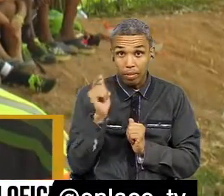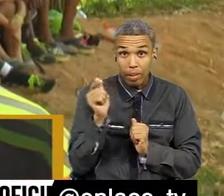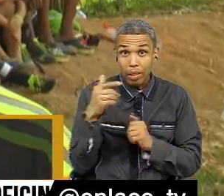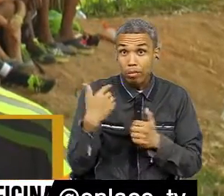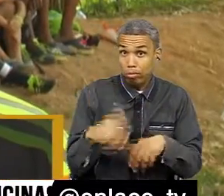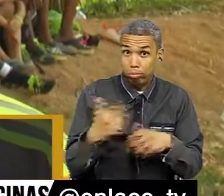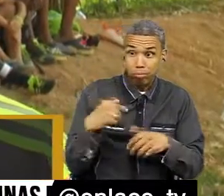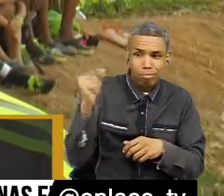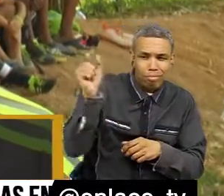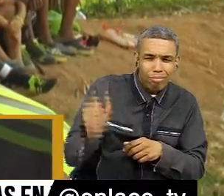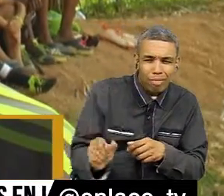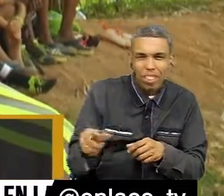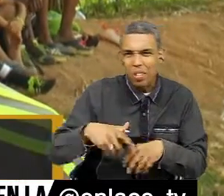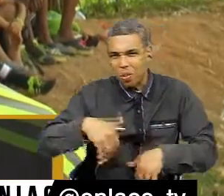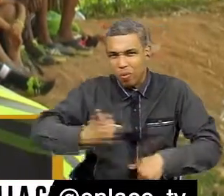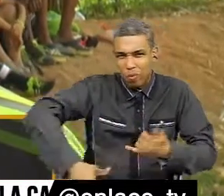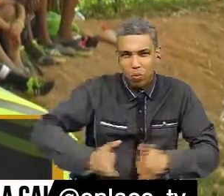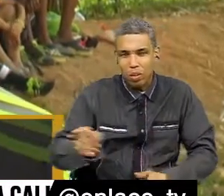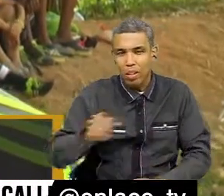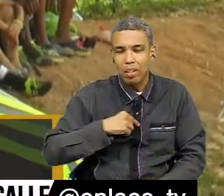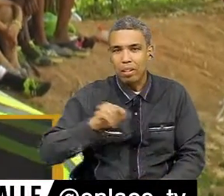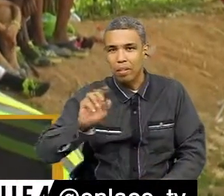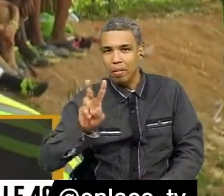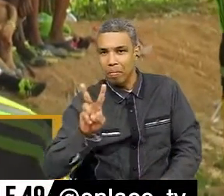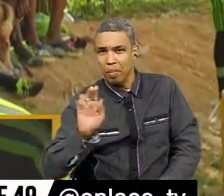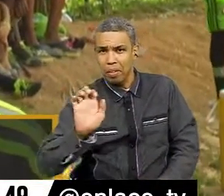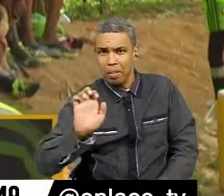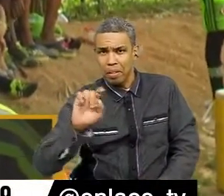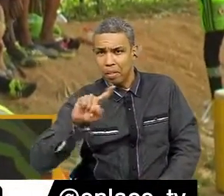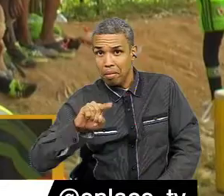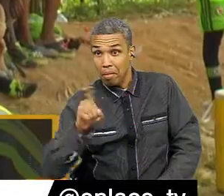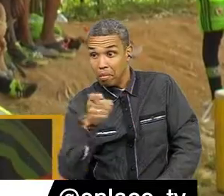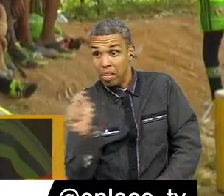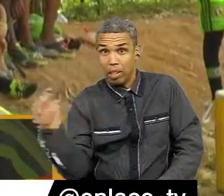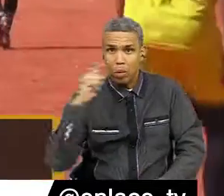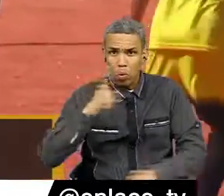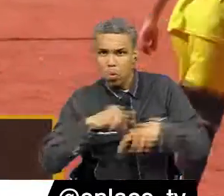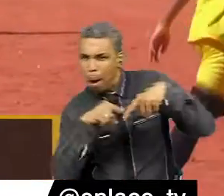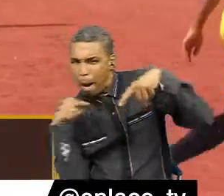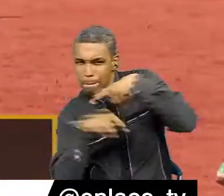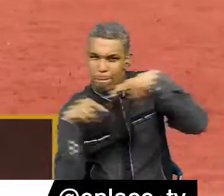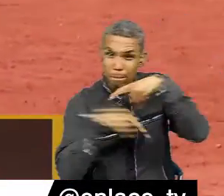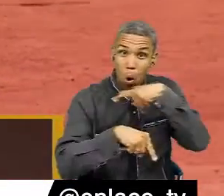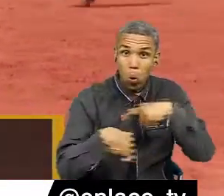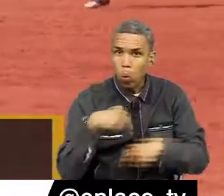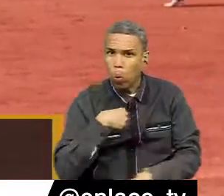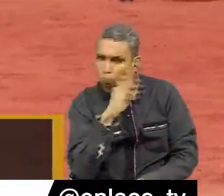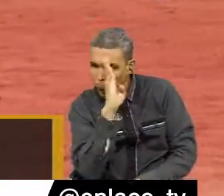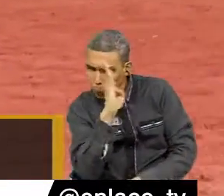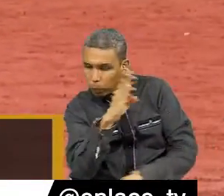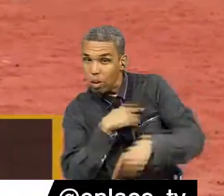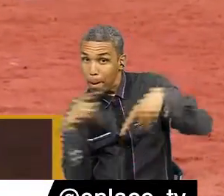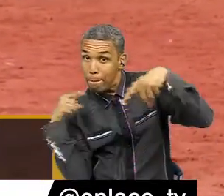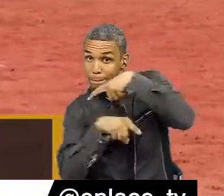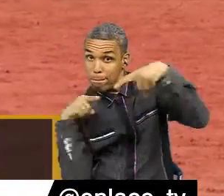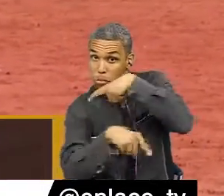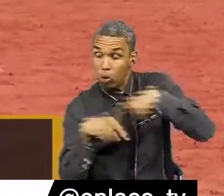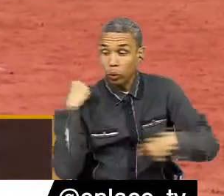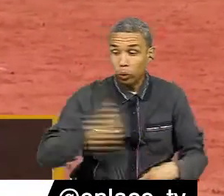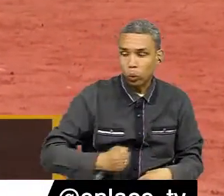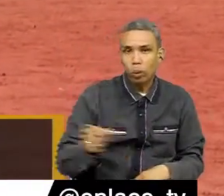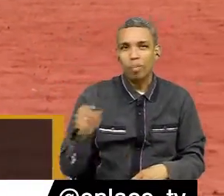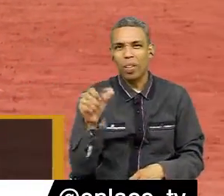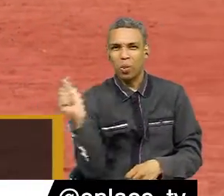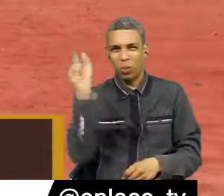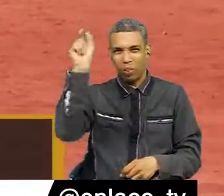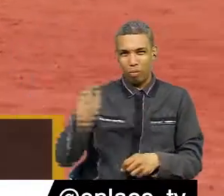que de fortaleza, de garre, que donde la lleve la mete, eso no lo tiene clara. Y el que entró,